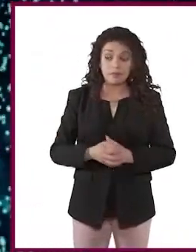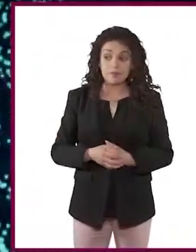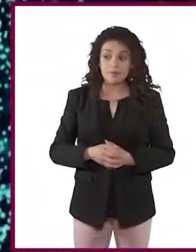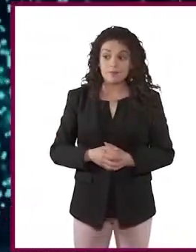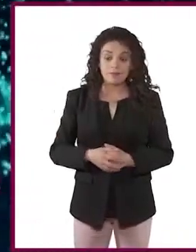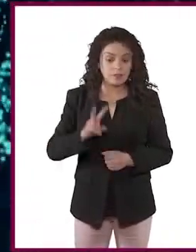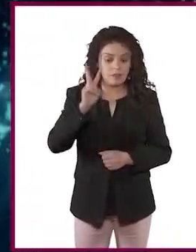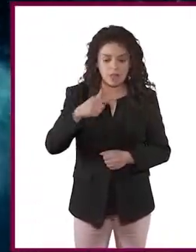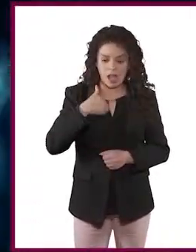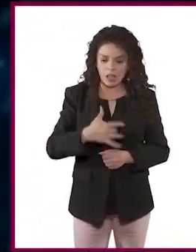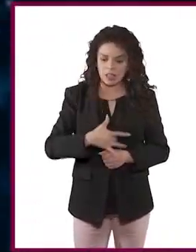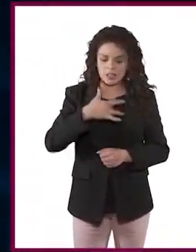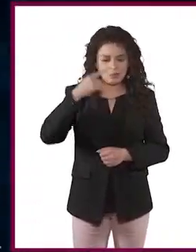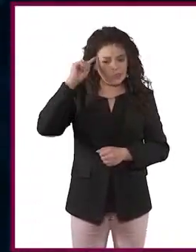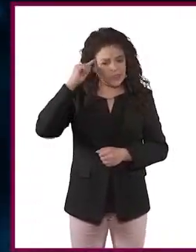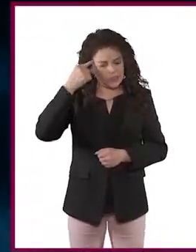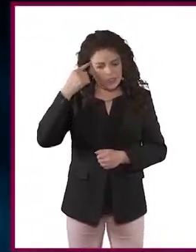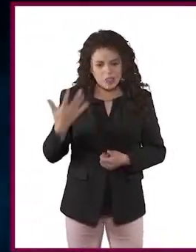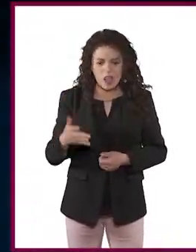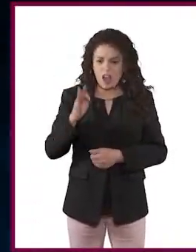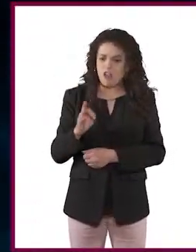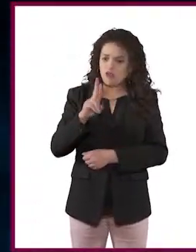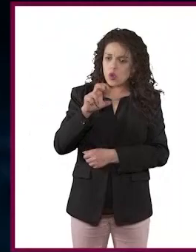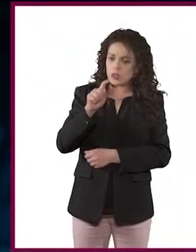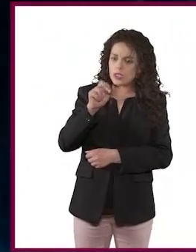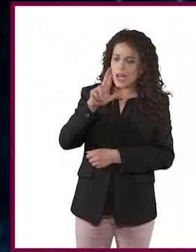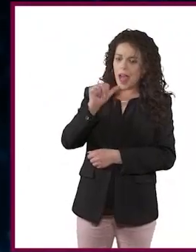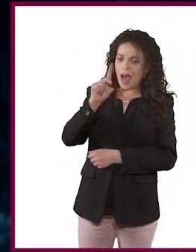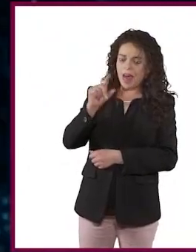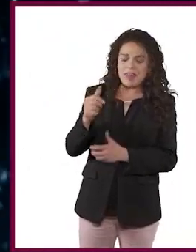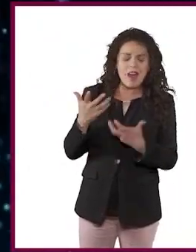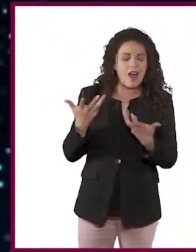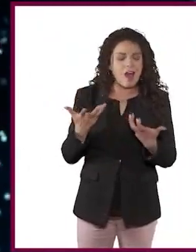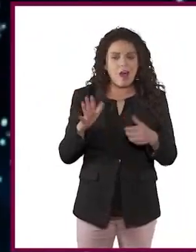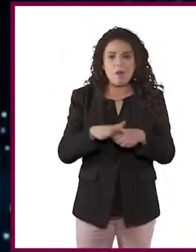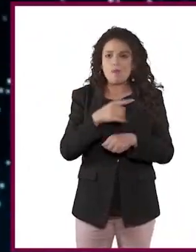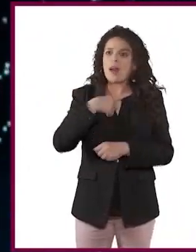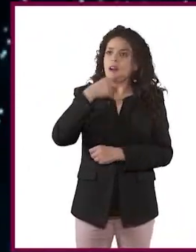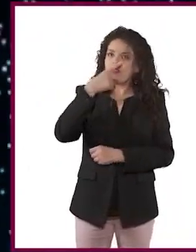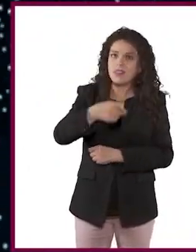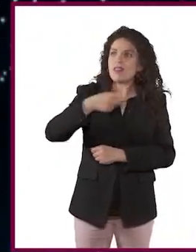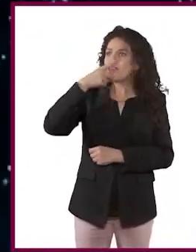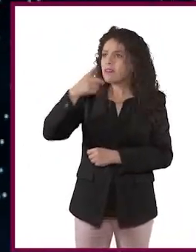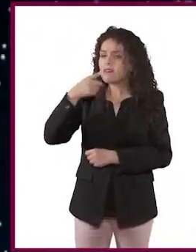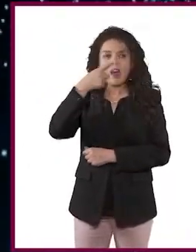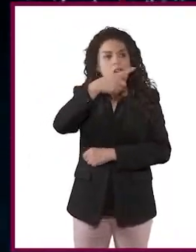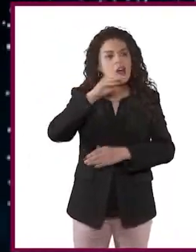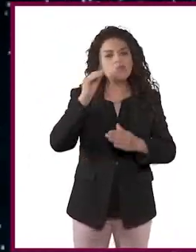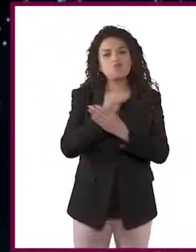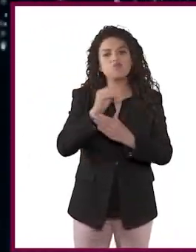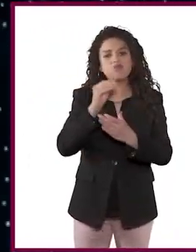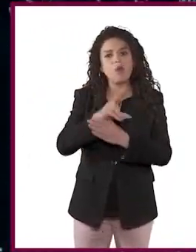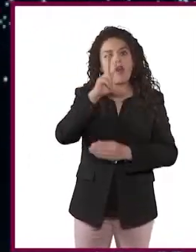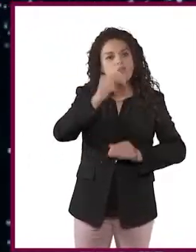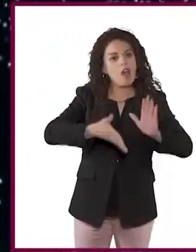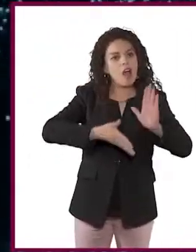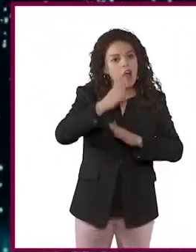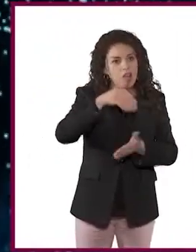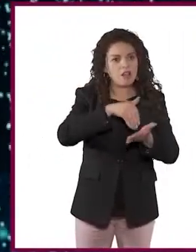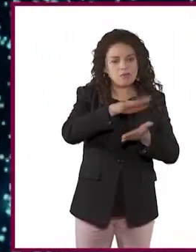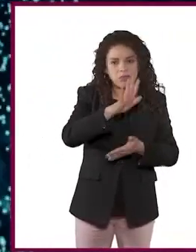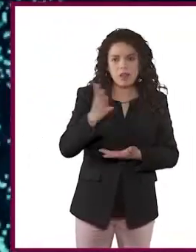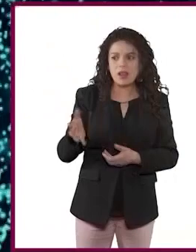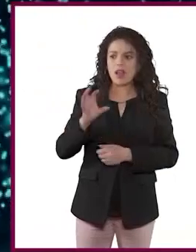sentía enojada y frustrada porque en muchas ocasiones, pues aunque uno les hablara, no hacían caso de que se fueran o